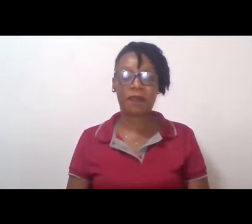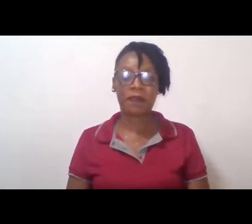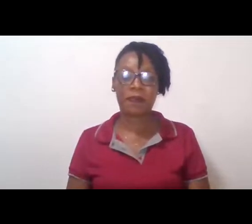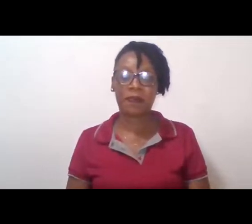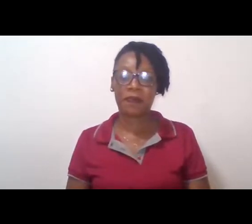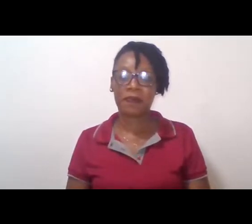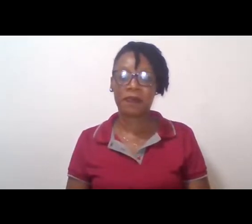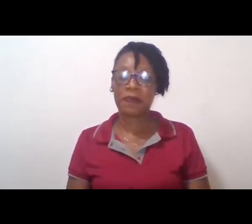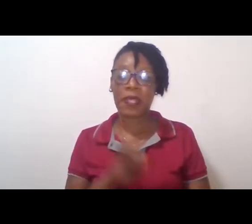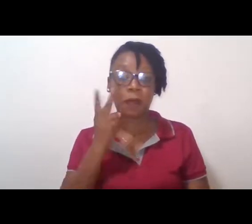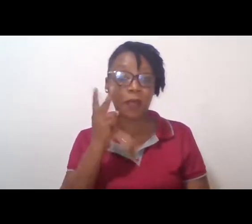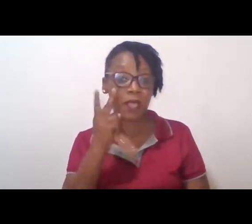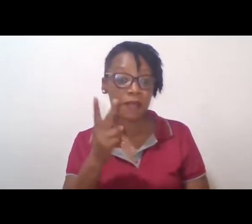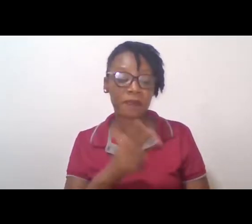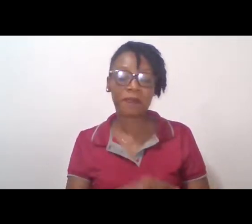Bien,